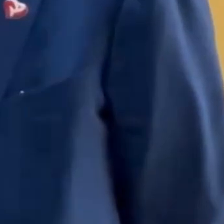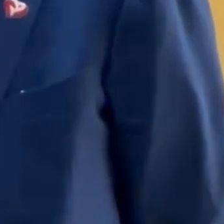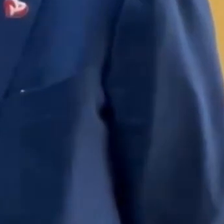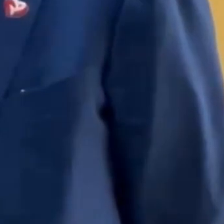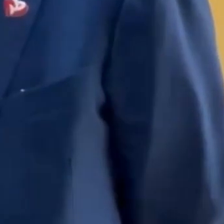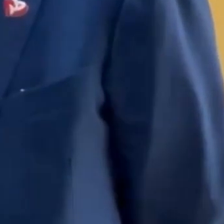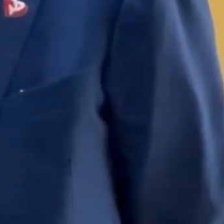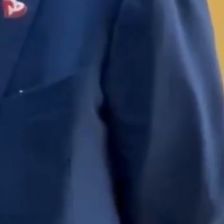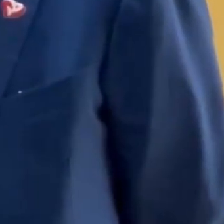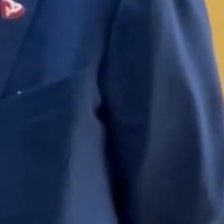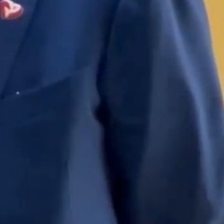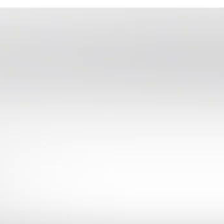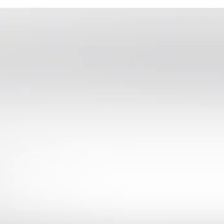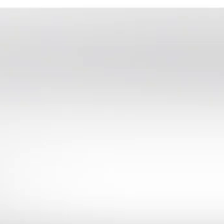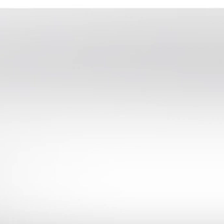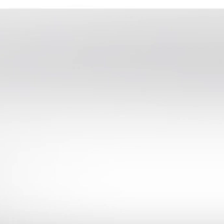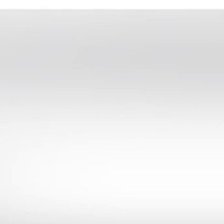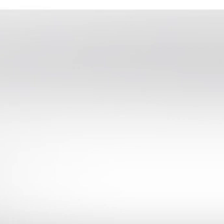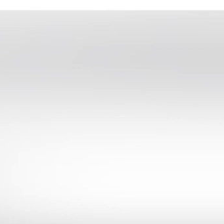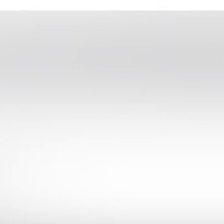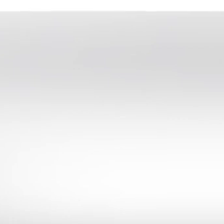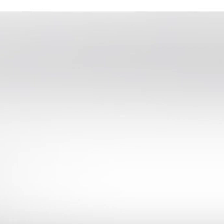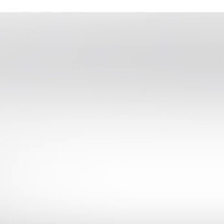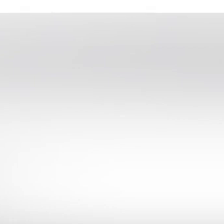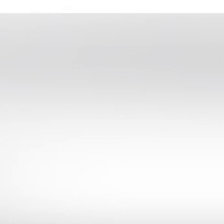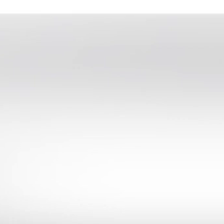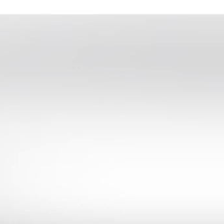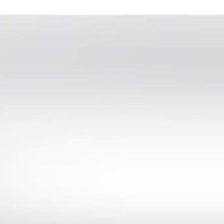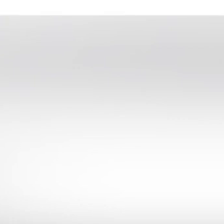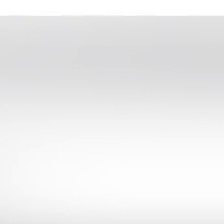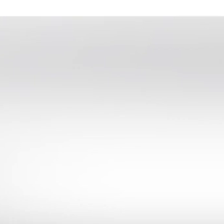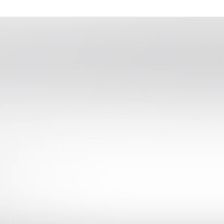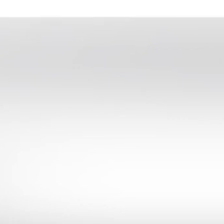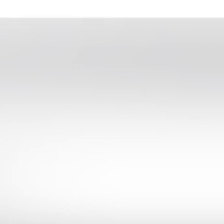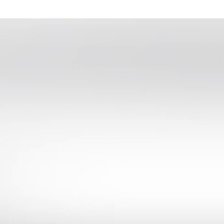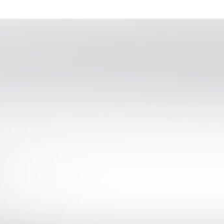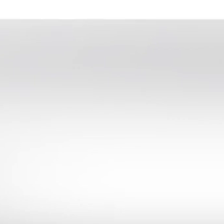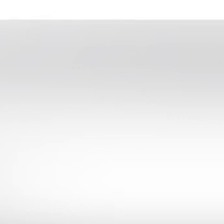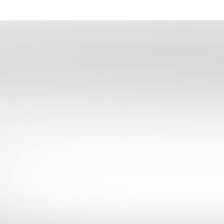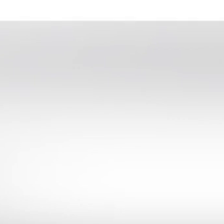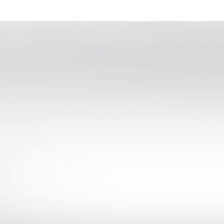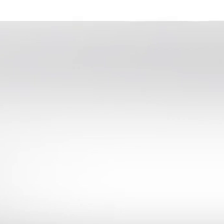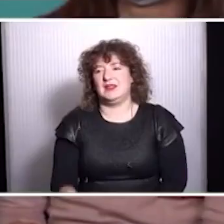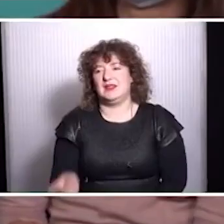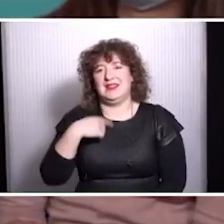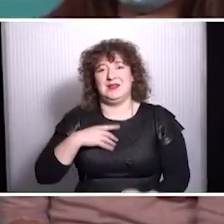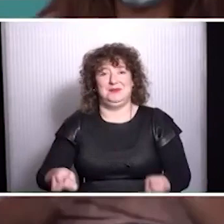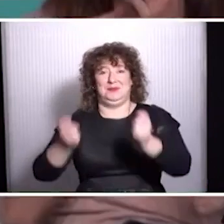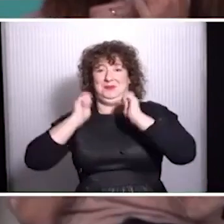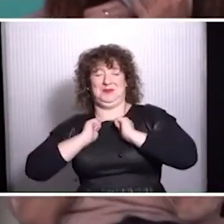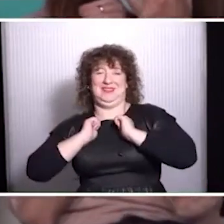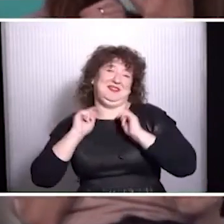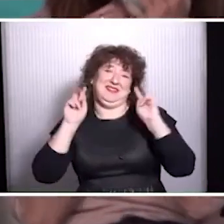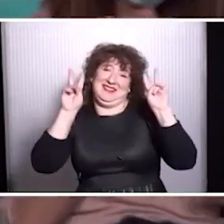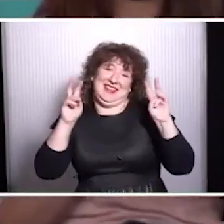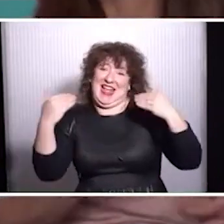inés arrimadas quien ha acusado al ex líder de podemos de querer liquidar la democracia y ha añadido que los servidores públicos como jueces y